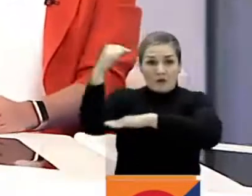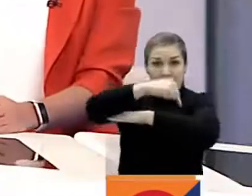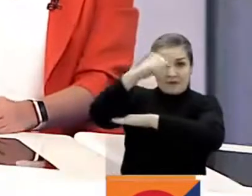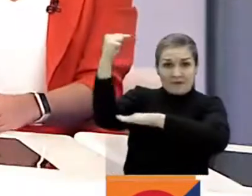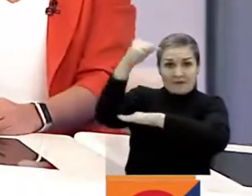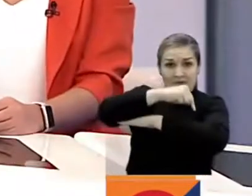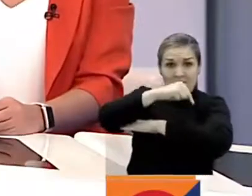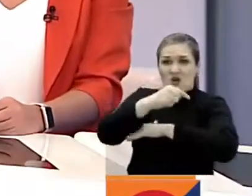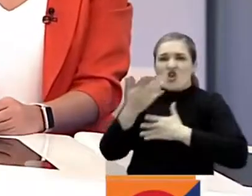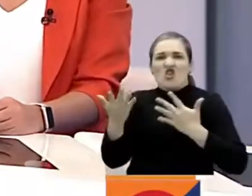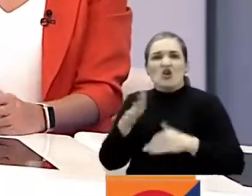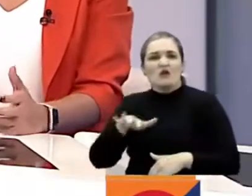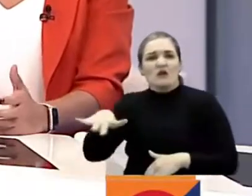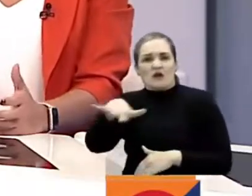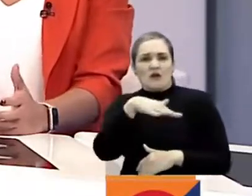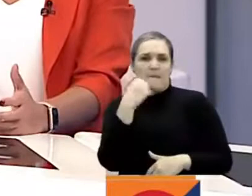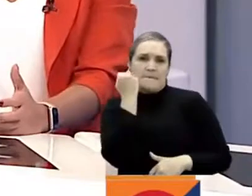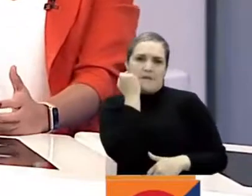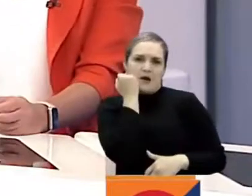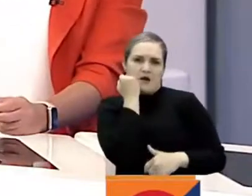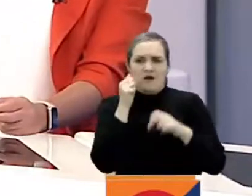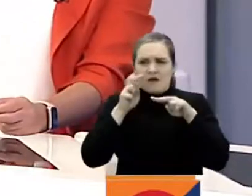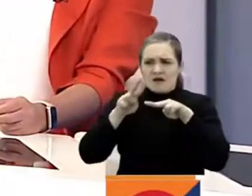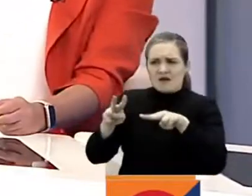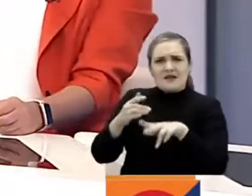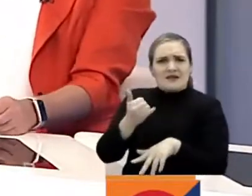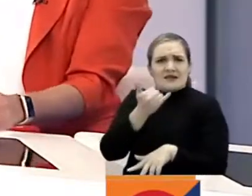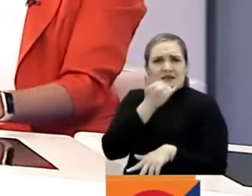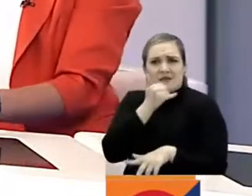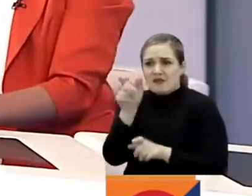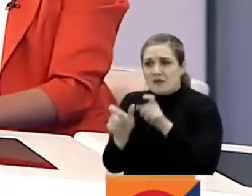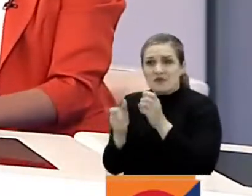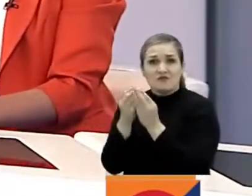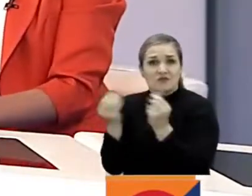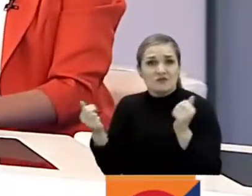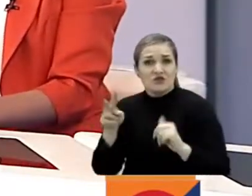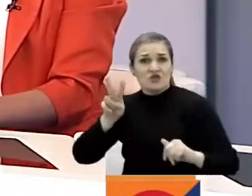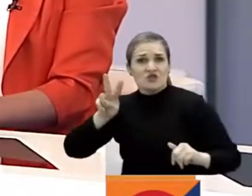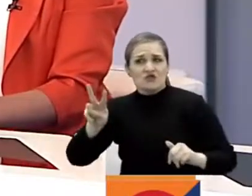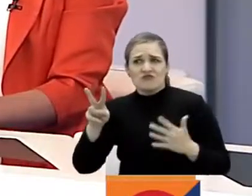especial, Joana Niño. Joana, buenas noches. ¿Qué información hay de los desaparecidos?